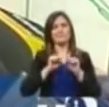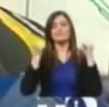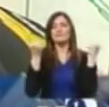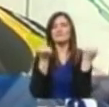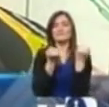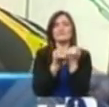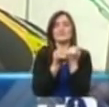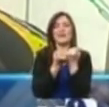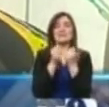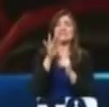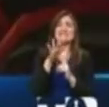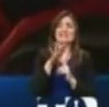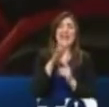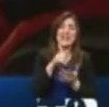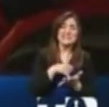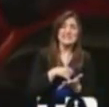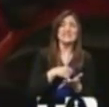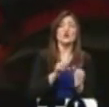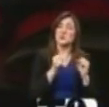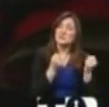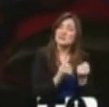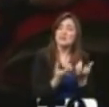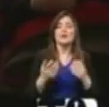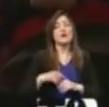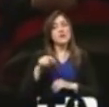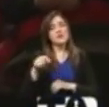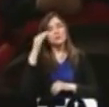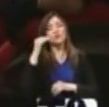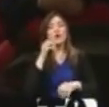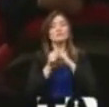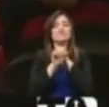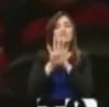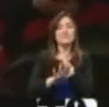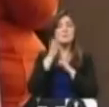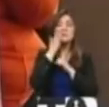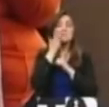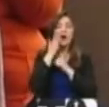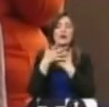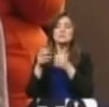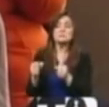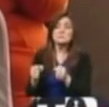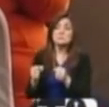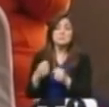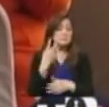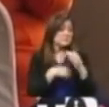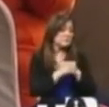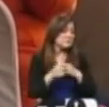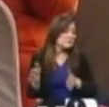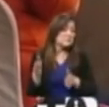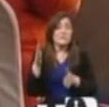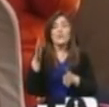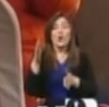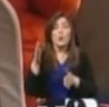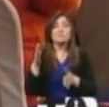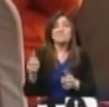en este momento se encuentran vulnerados. Los menores de no más de 5 años de edad crecen junto a sus madres y pasan la mayor parte de su tiempo en la